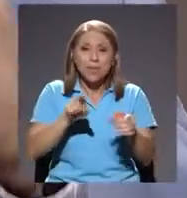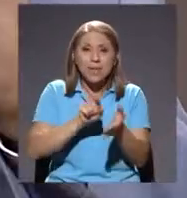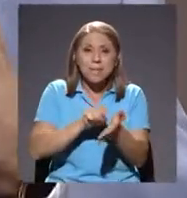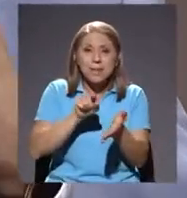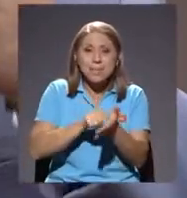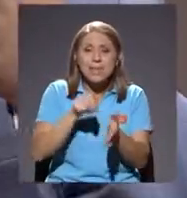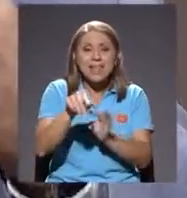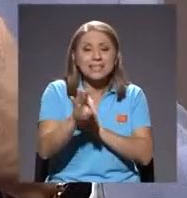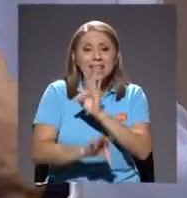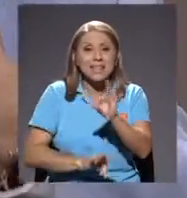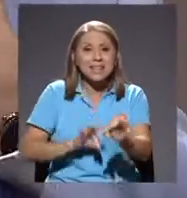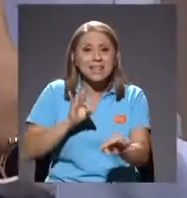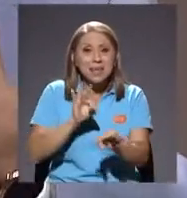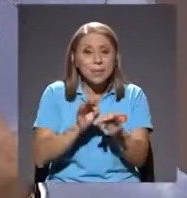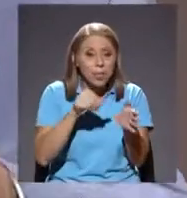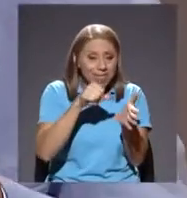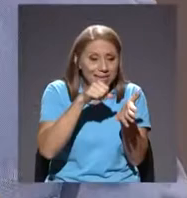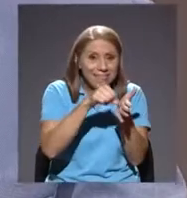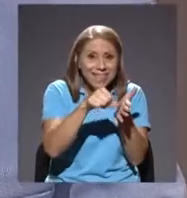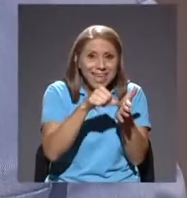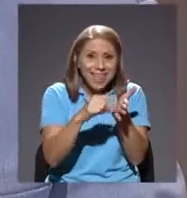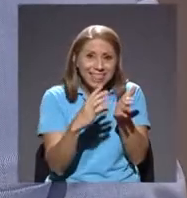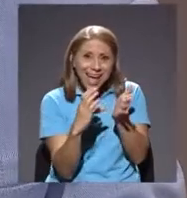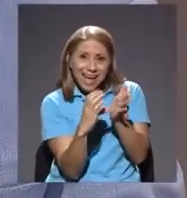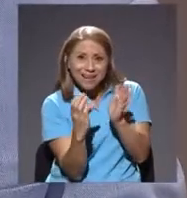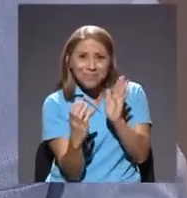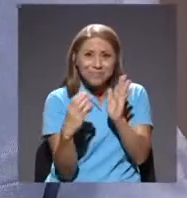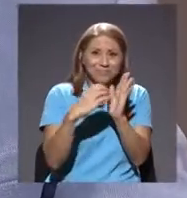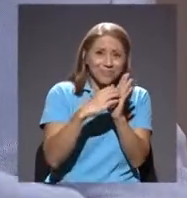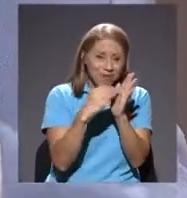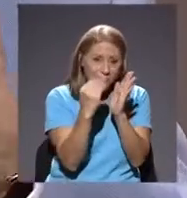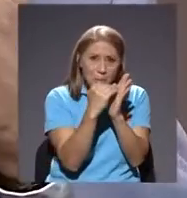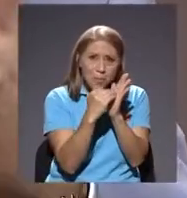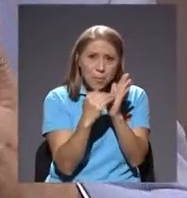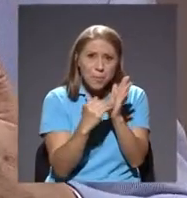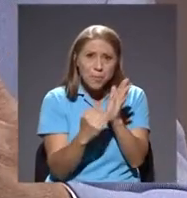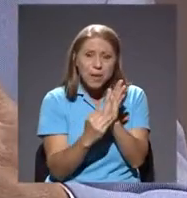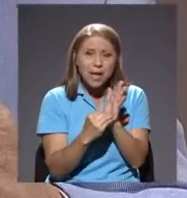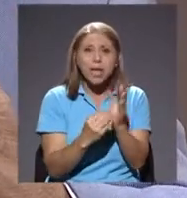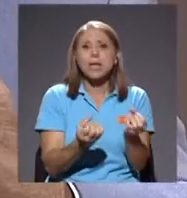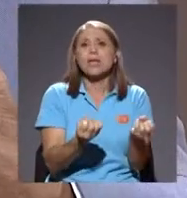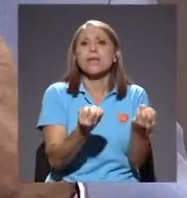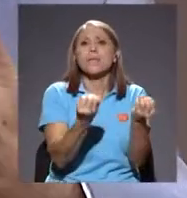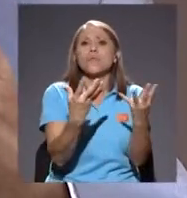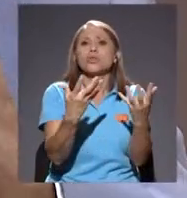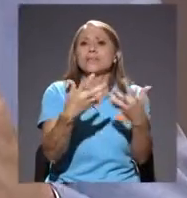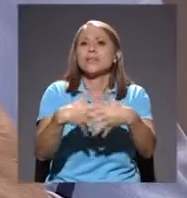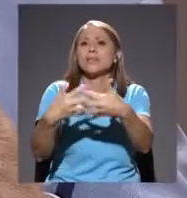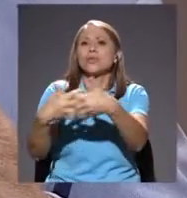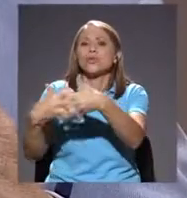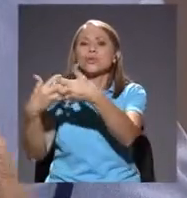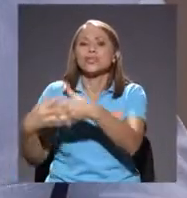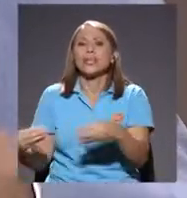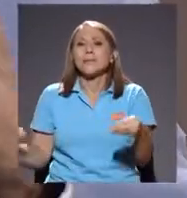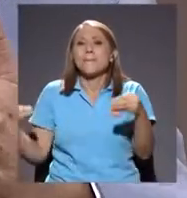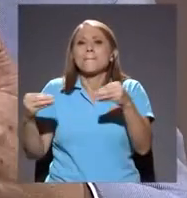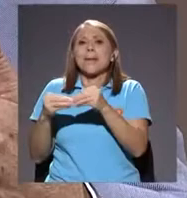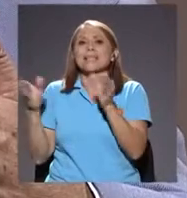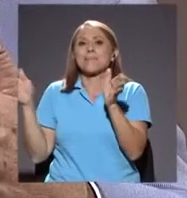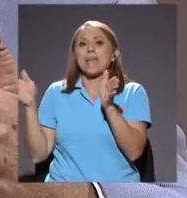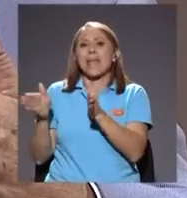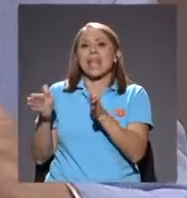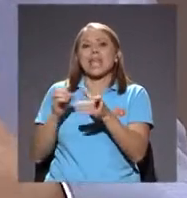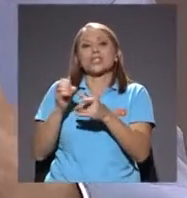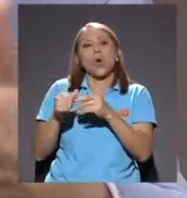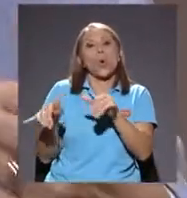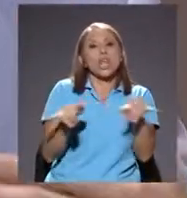etiqueta ese tipo de cartoncillo instructivo y muchas industrias más pequeñas que vargas o igual que